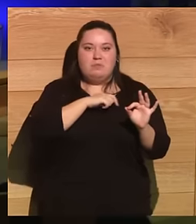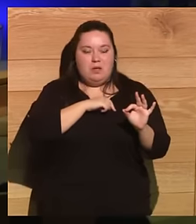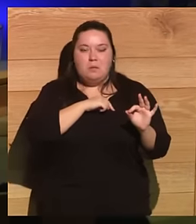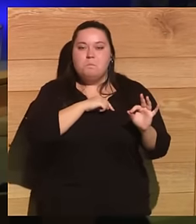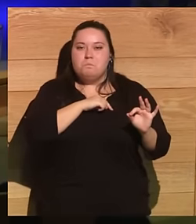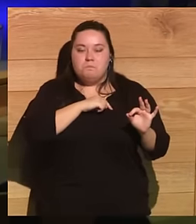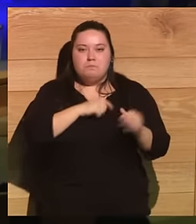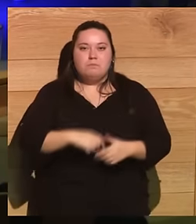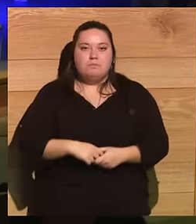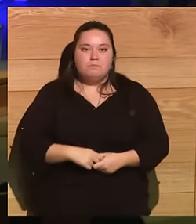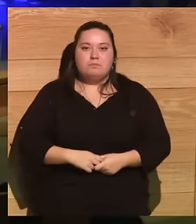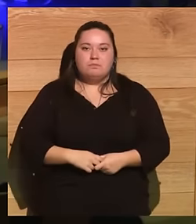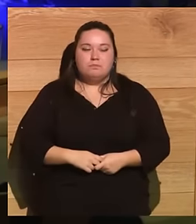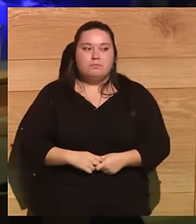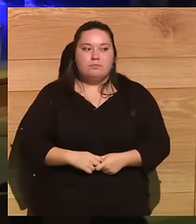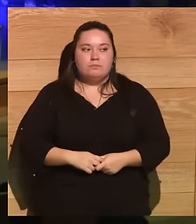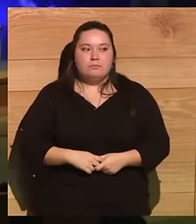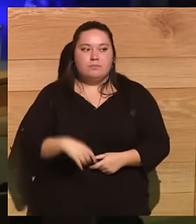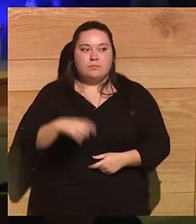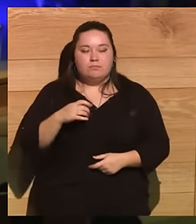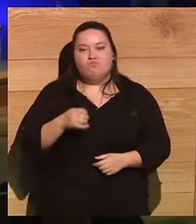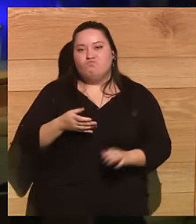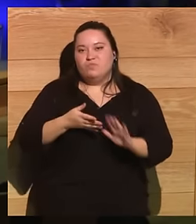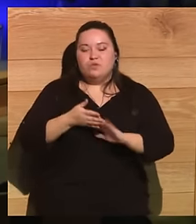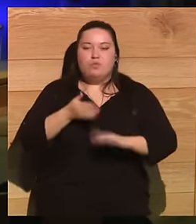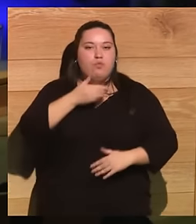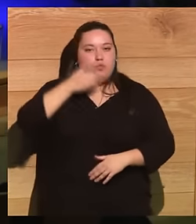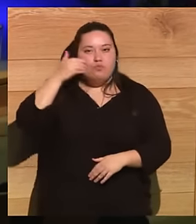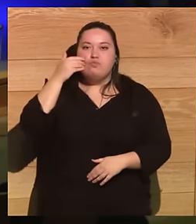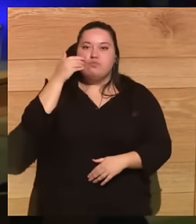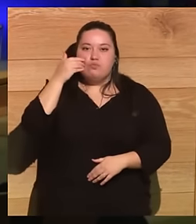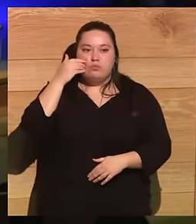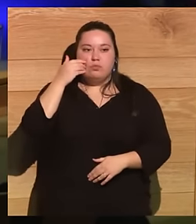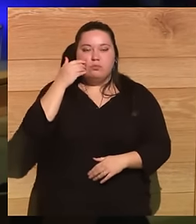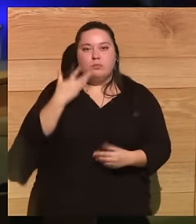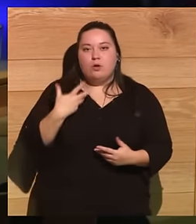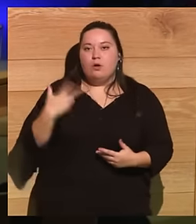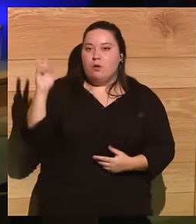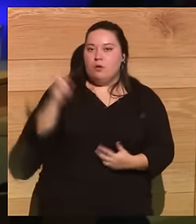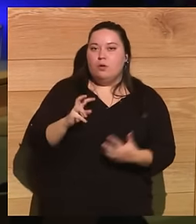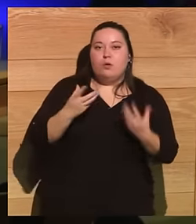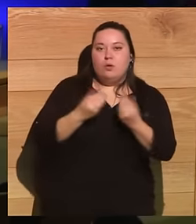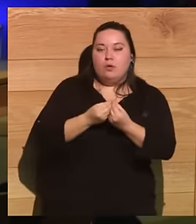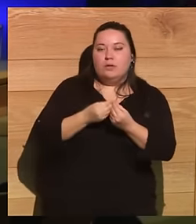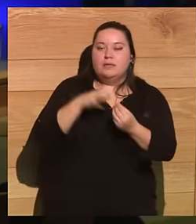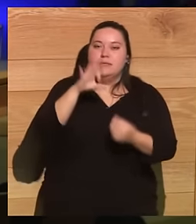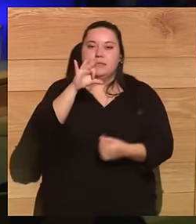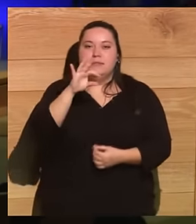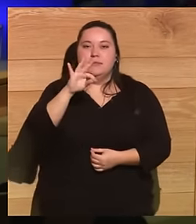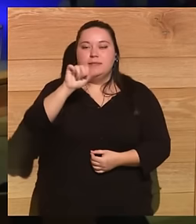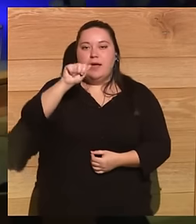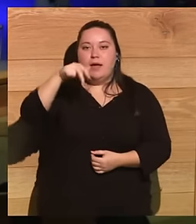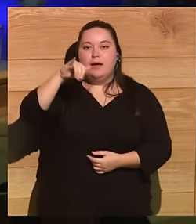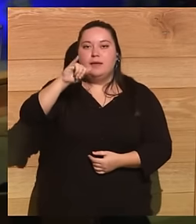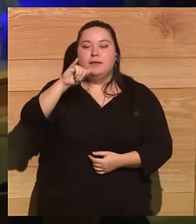España. Tenemos, la verdad que es un lujo tener a Stanislas aquí.